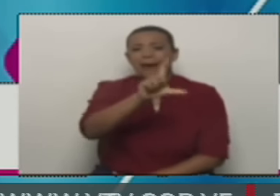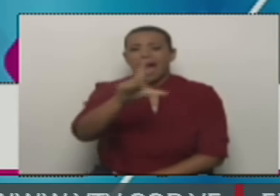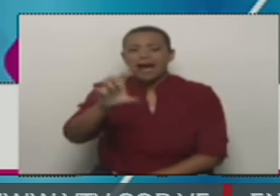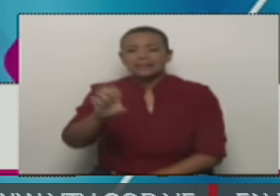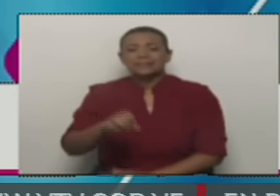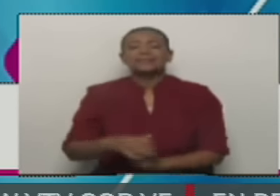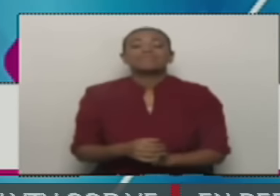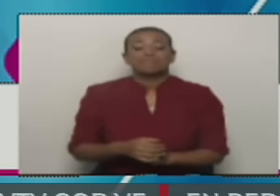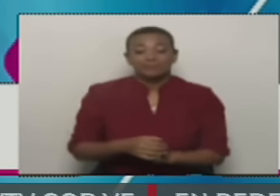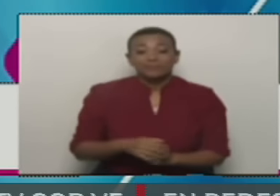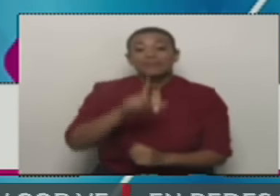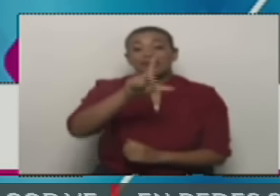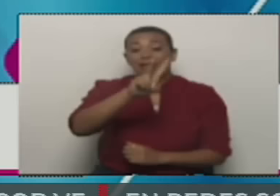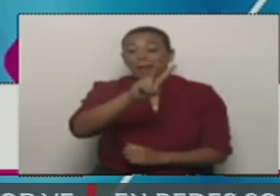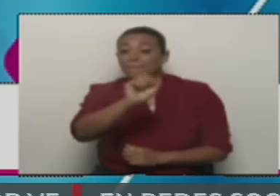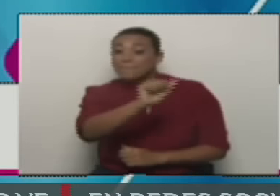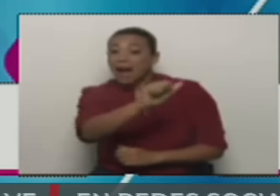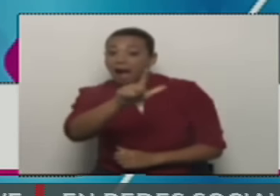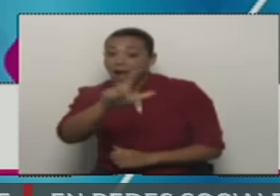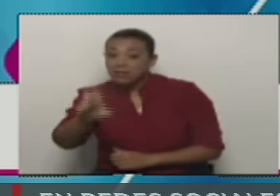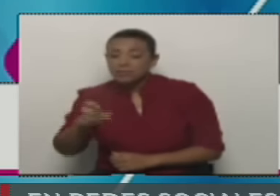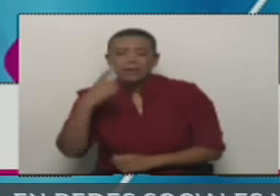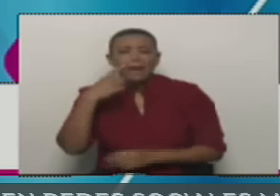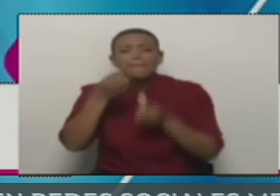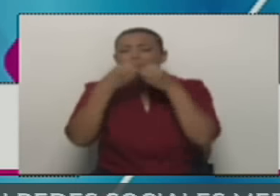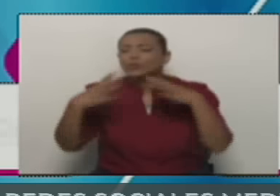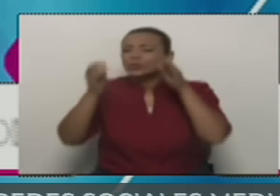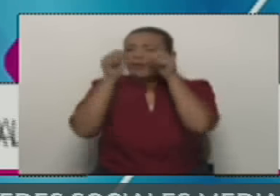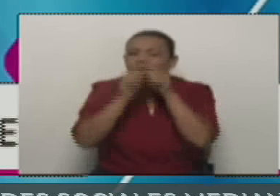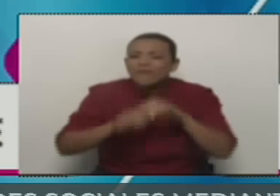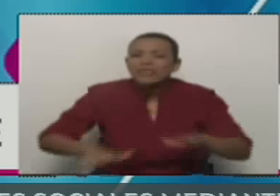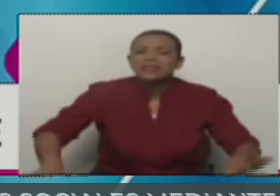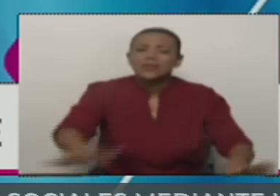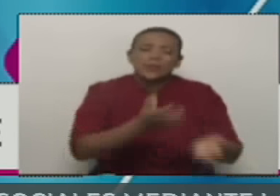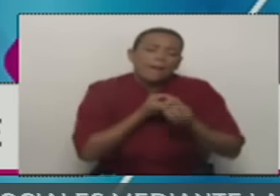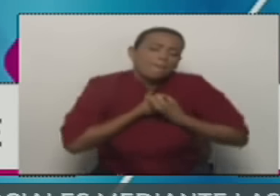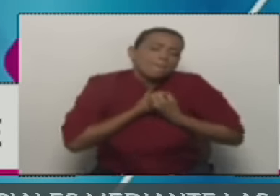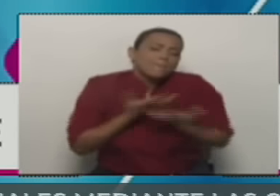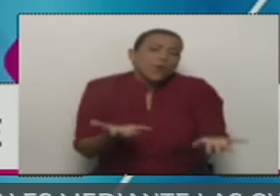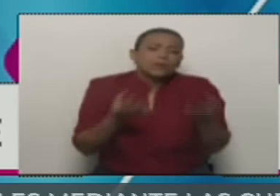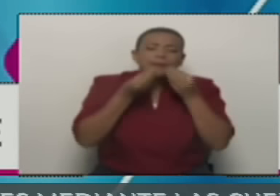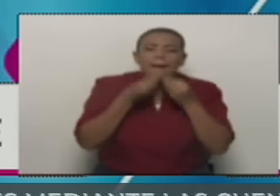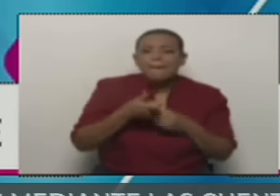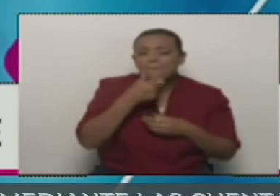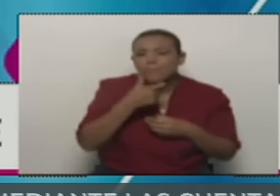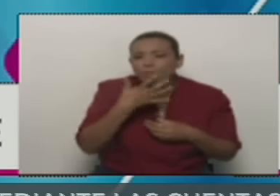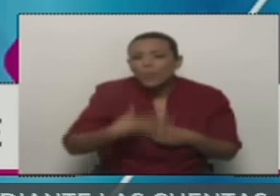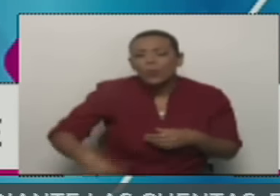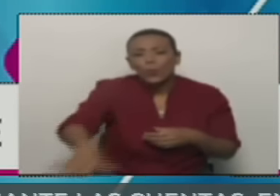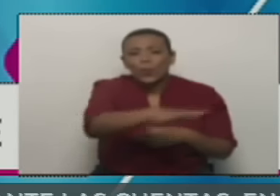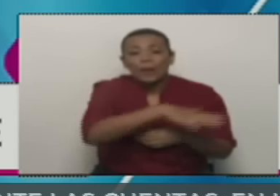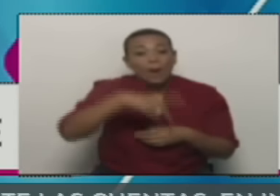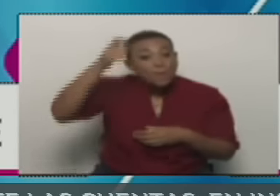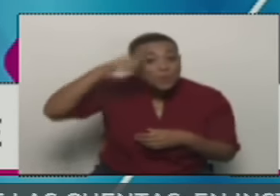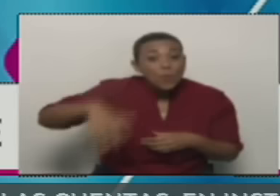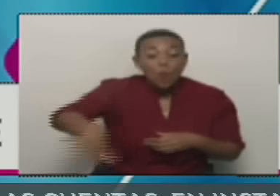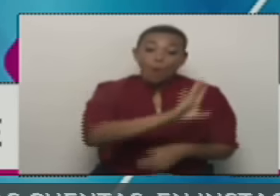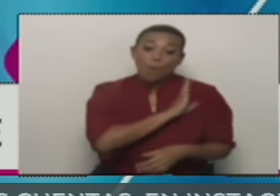Valle, que llena de bendiciones al pueblo que trabaja, al